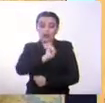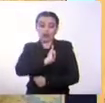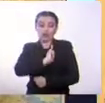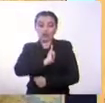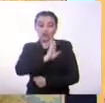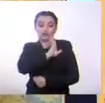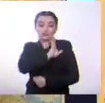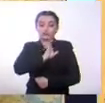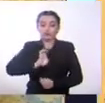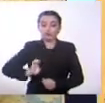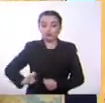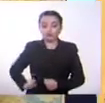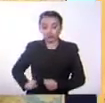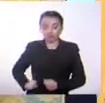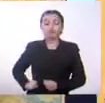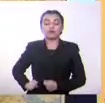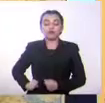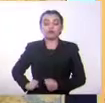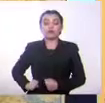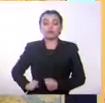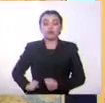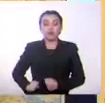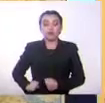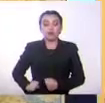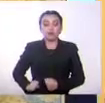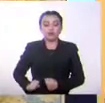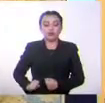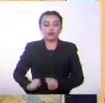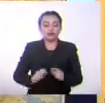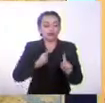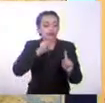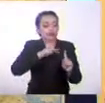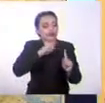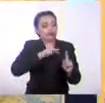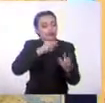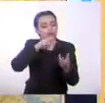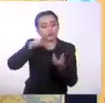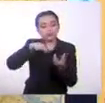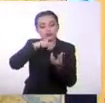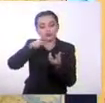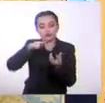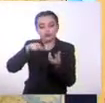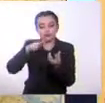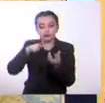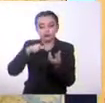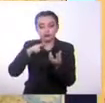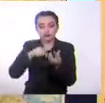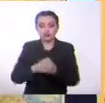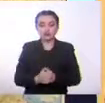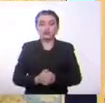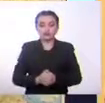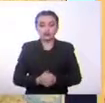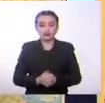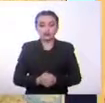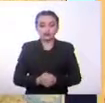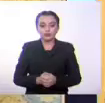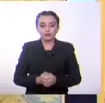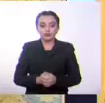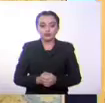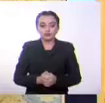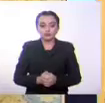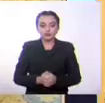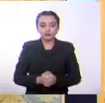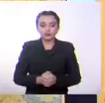esas características también las pueden tener un grupo de personas y que las van a diferenciar de otro grupo de personas. En